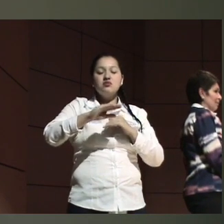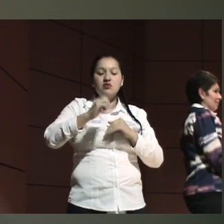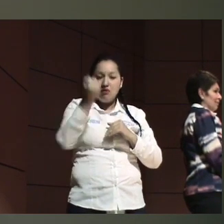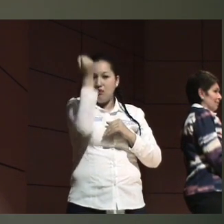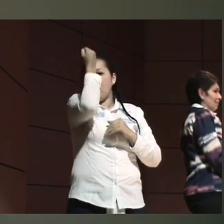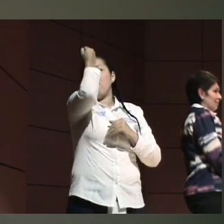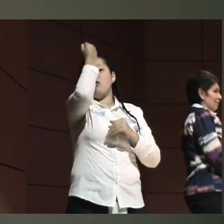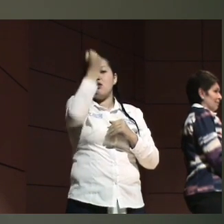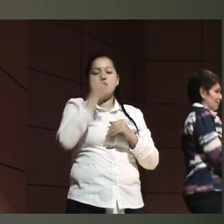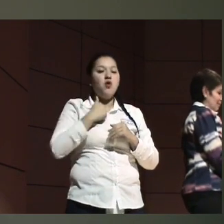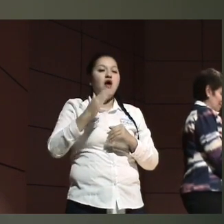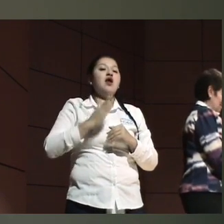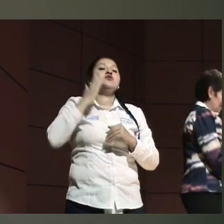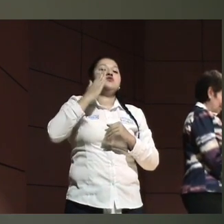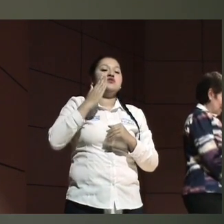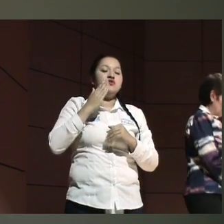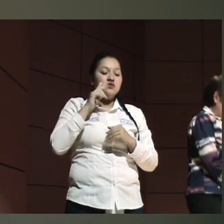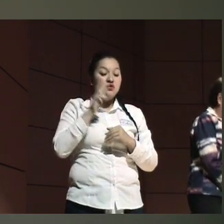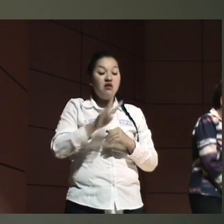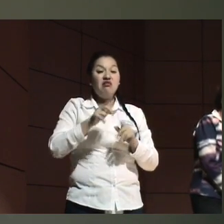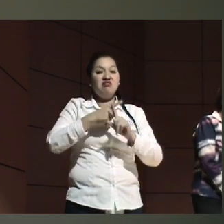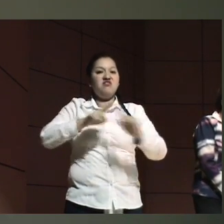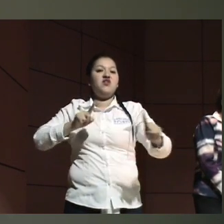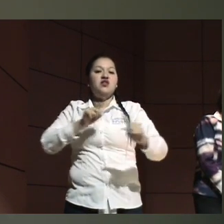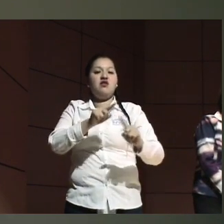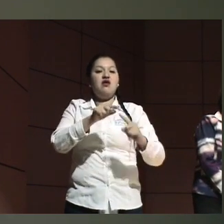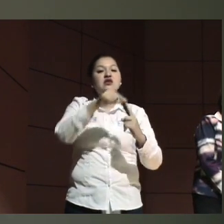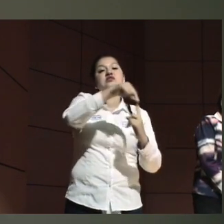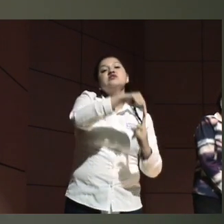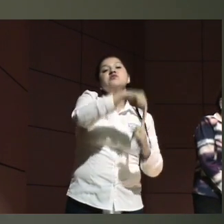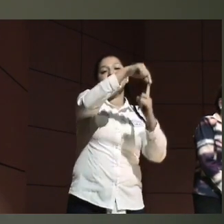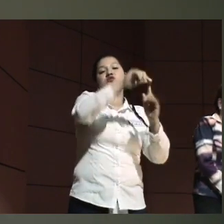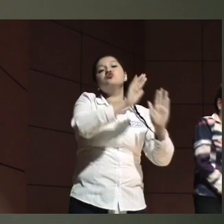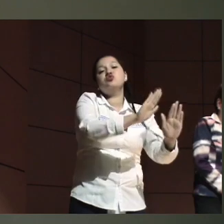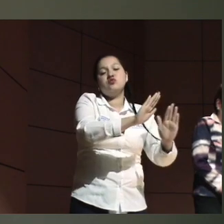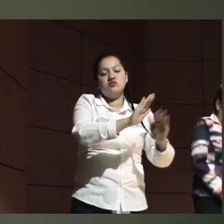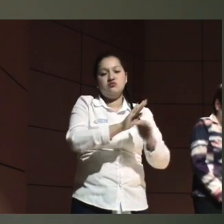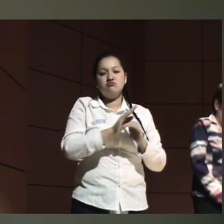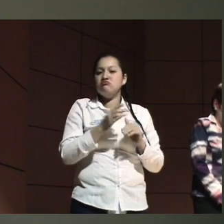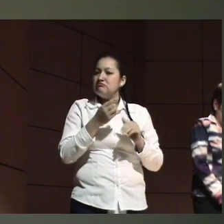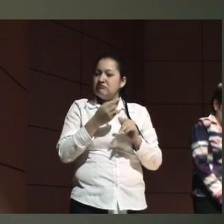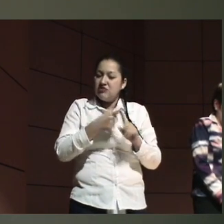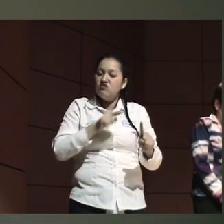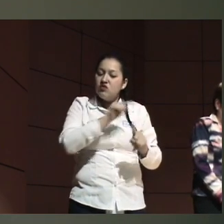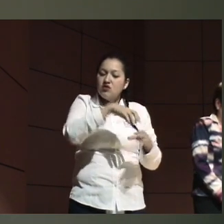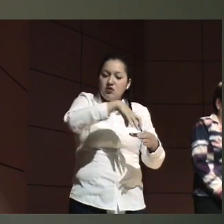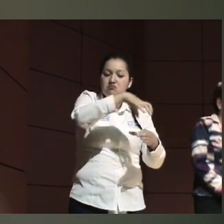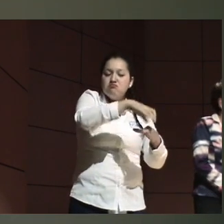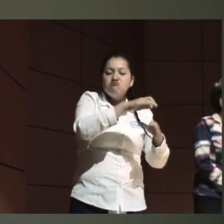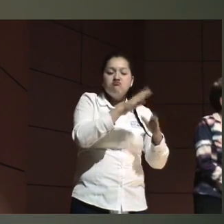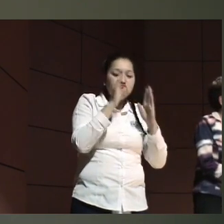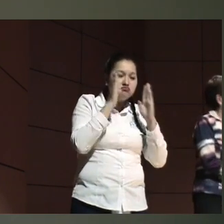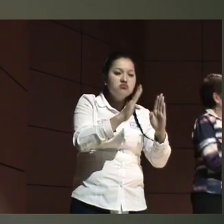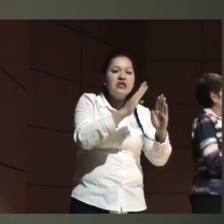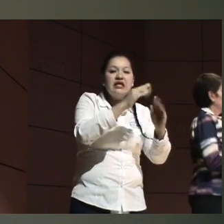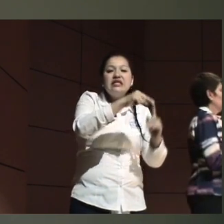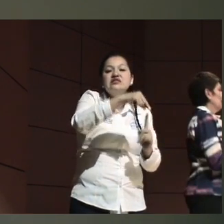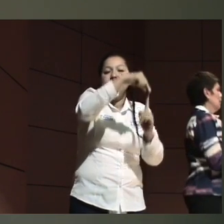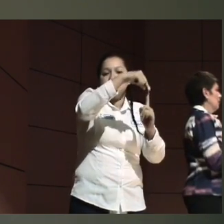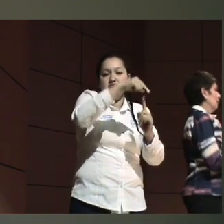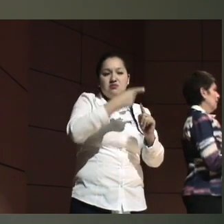necesidades específicas que las distintas poblaciones tienen y que se deben atender